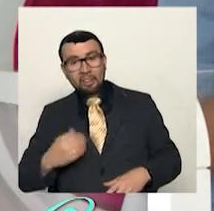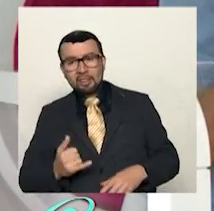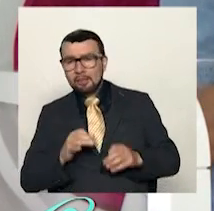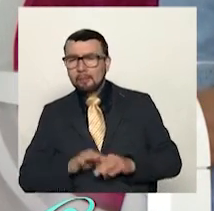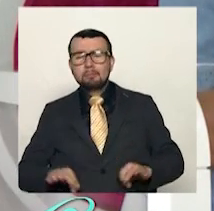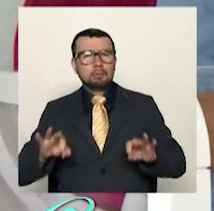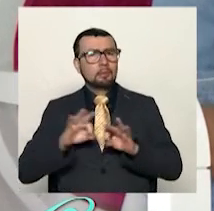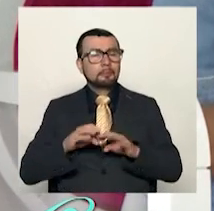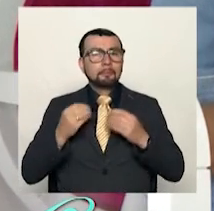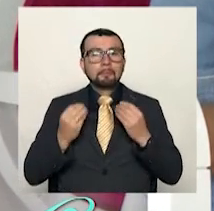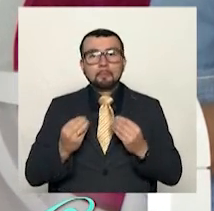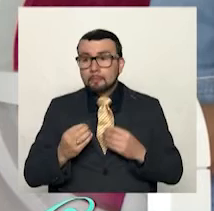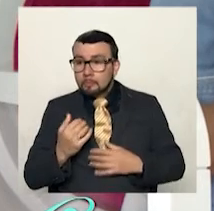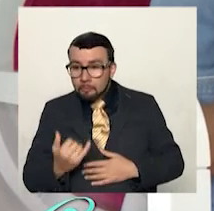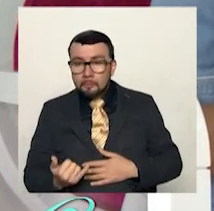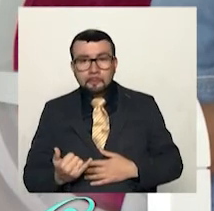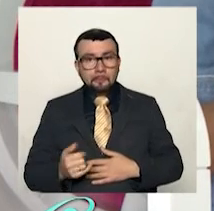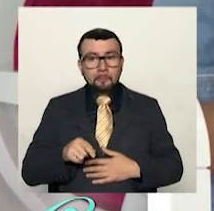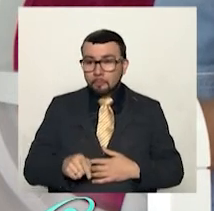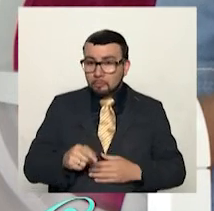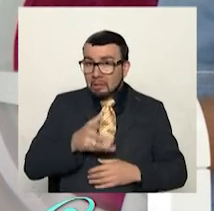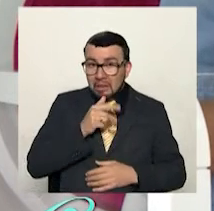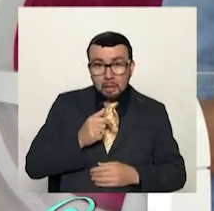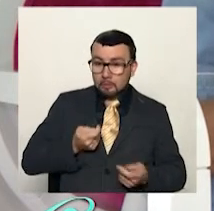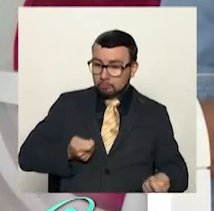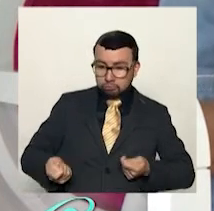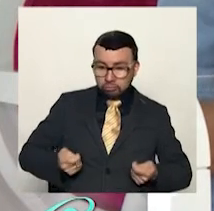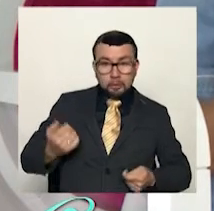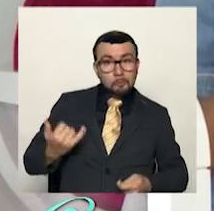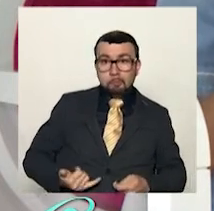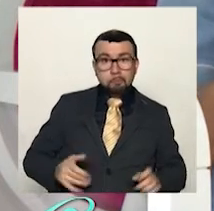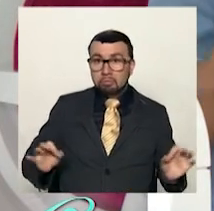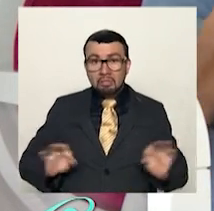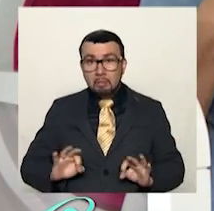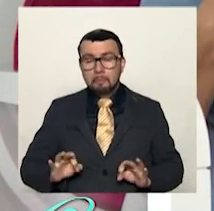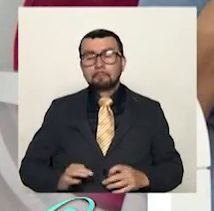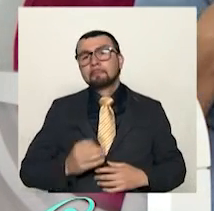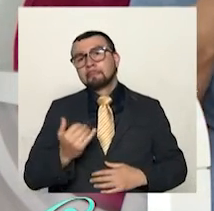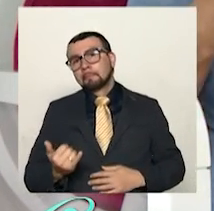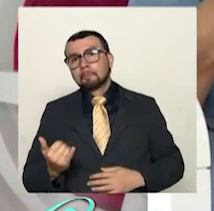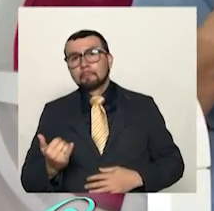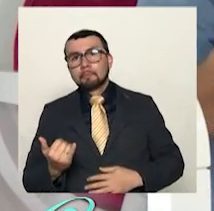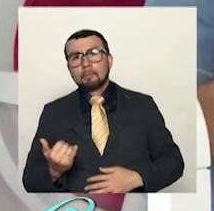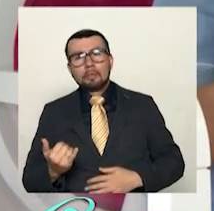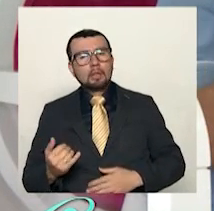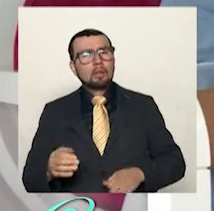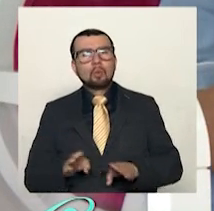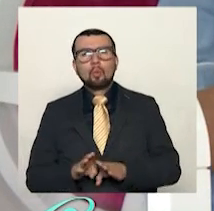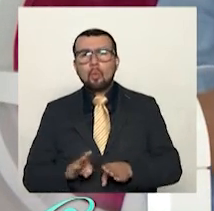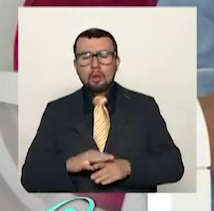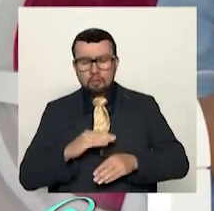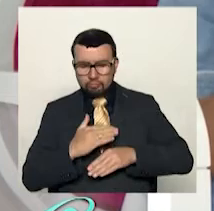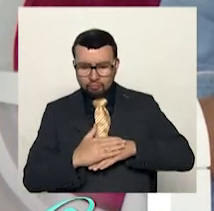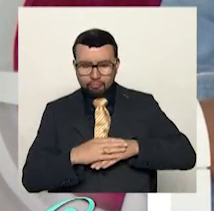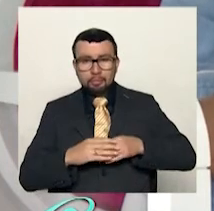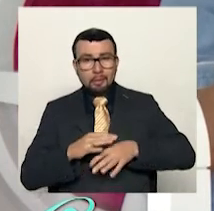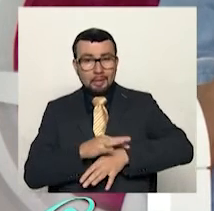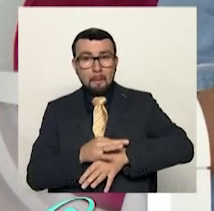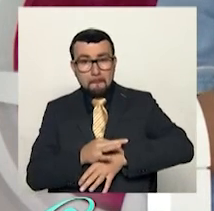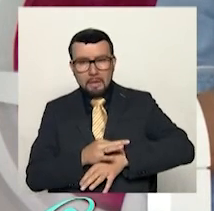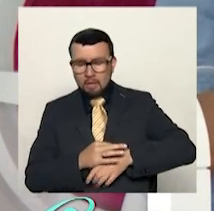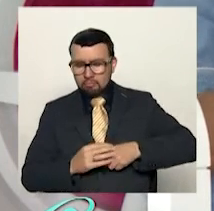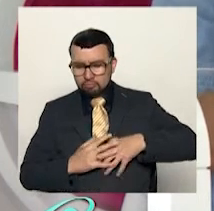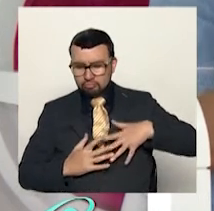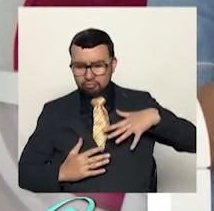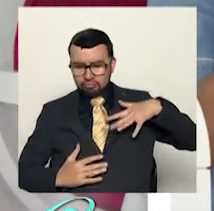importante que si no existiera ese sistema nervioso, nosotros tendríamos que tener un cuello tan grande para poder permitir que